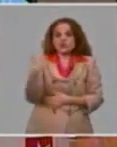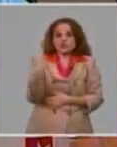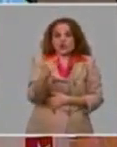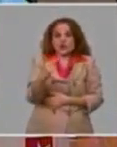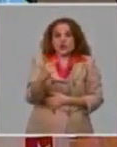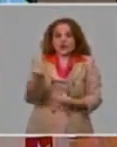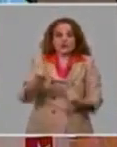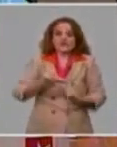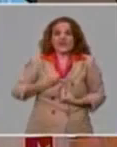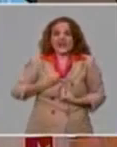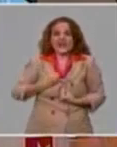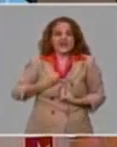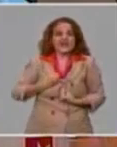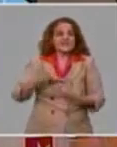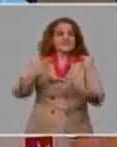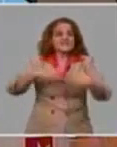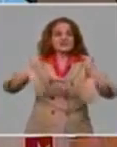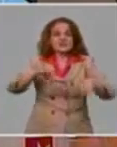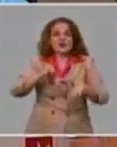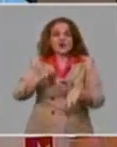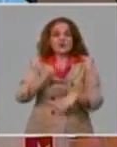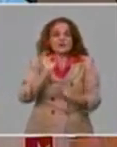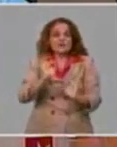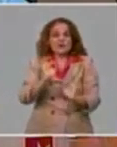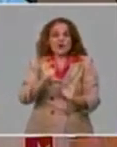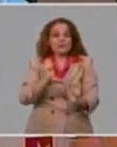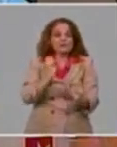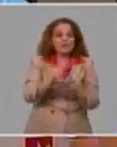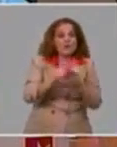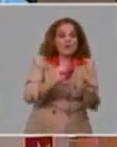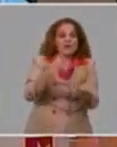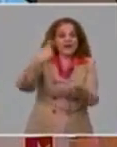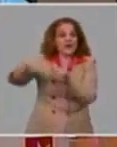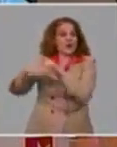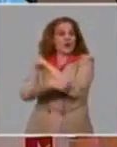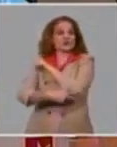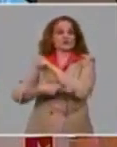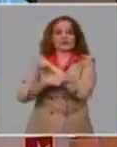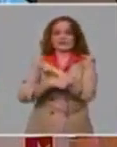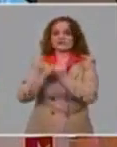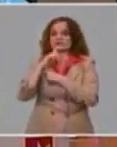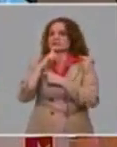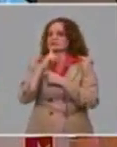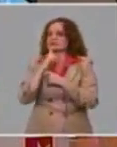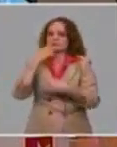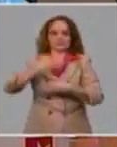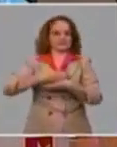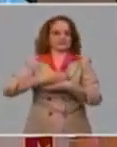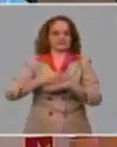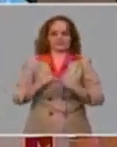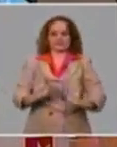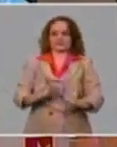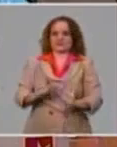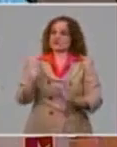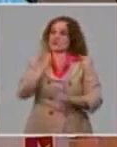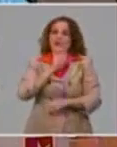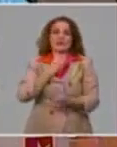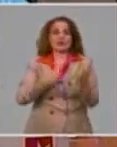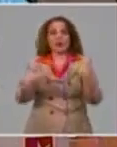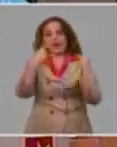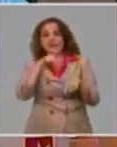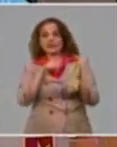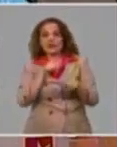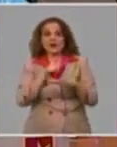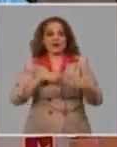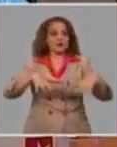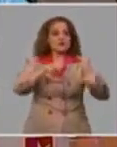se han detenido. Y teníamos muchos programas que requerían de importaciones y de recursos que